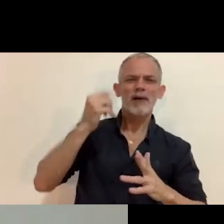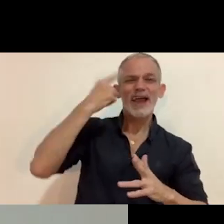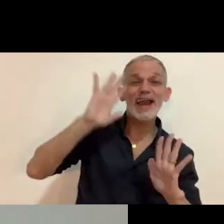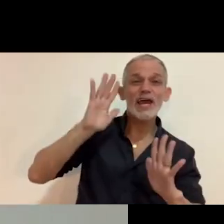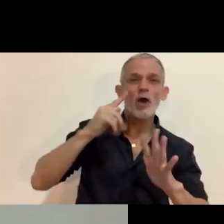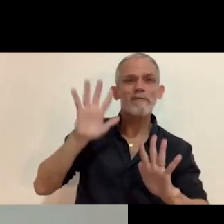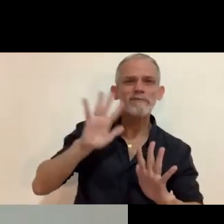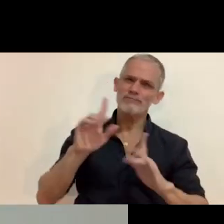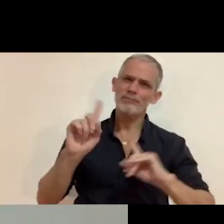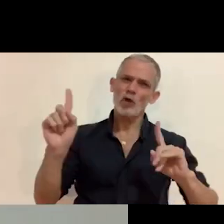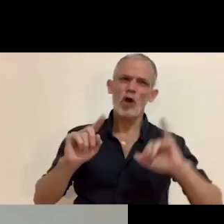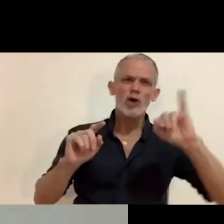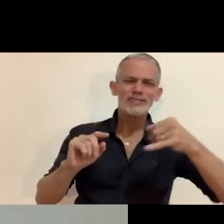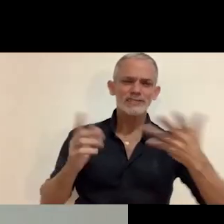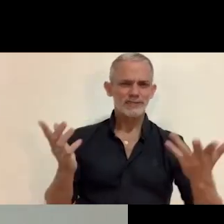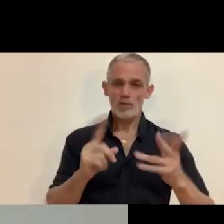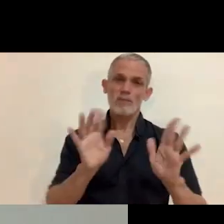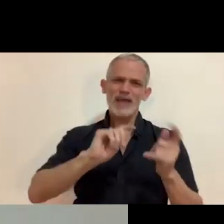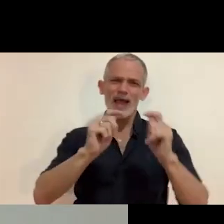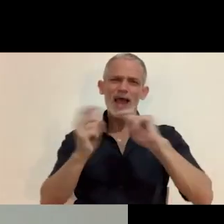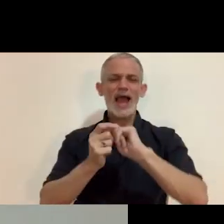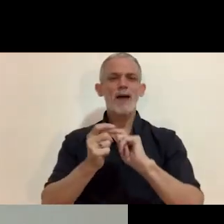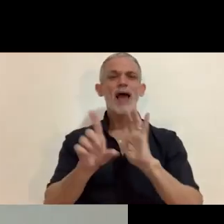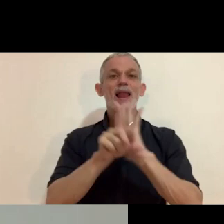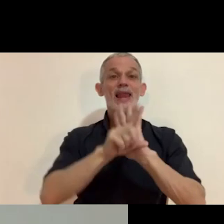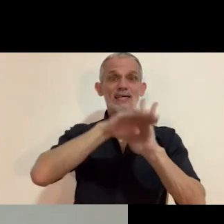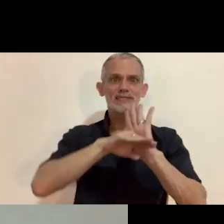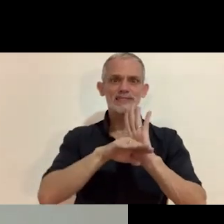una evolución en la jurisprudencia